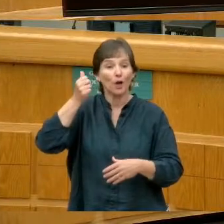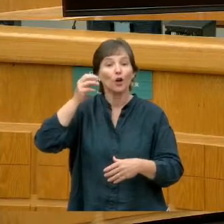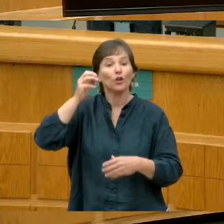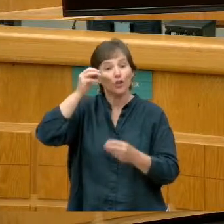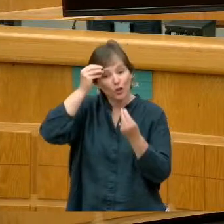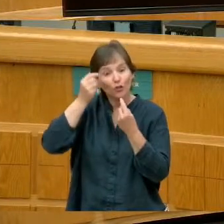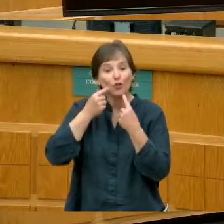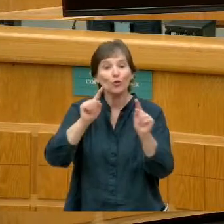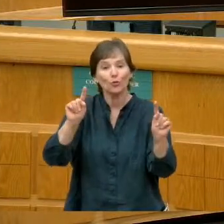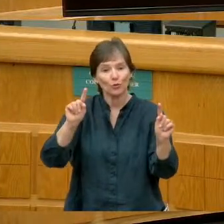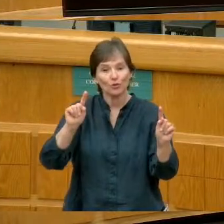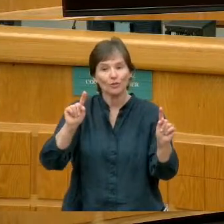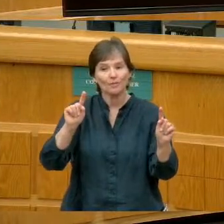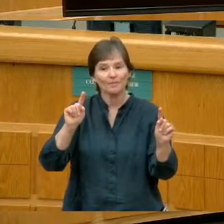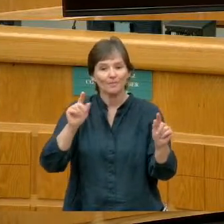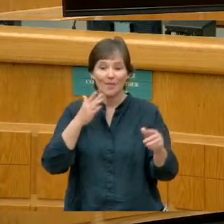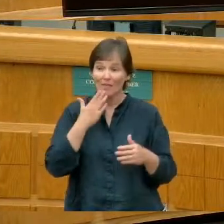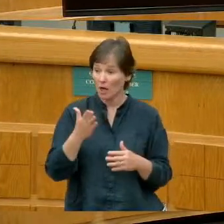questions.